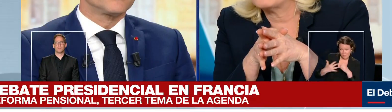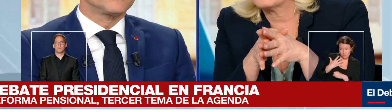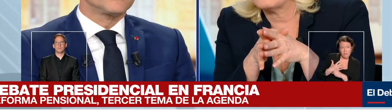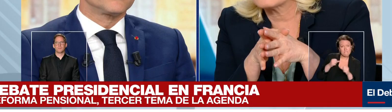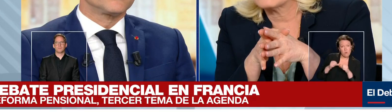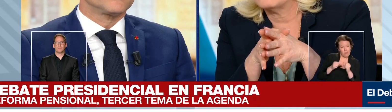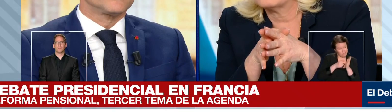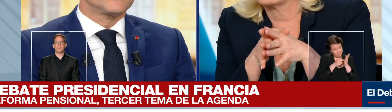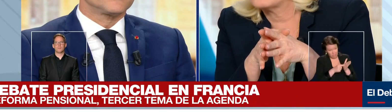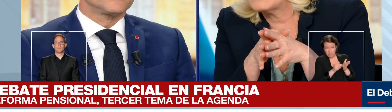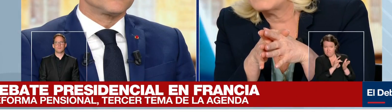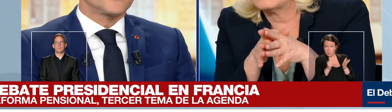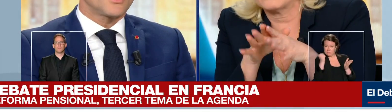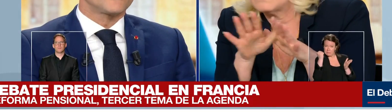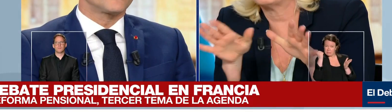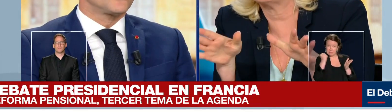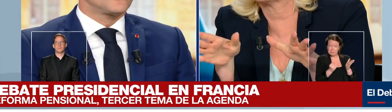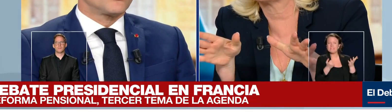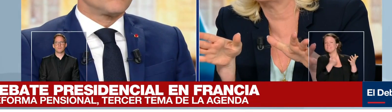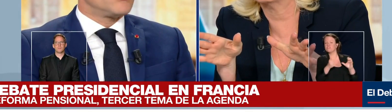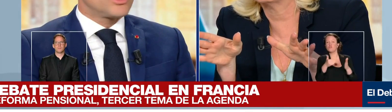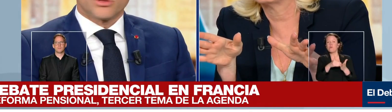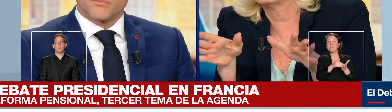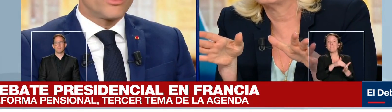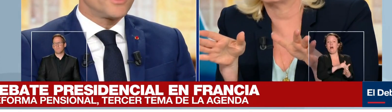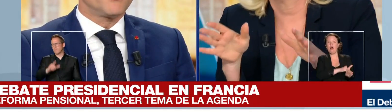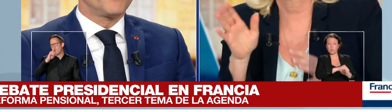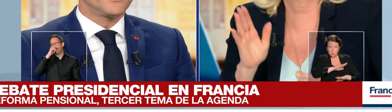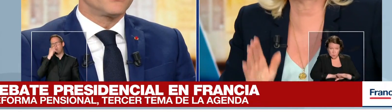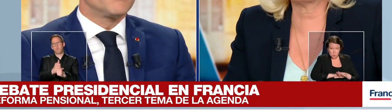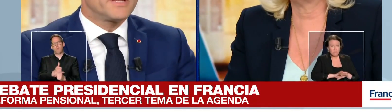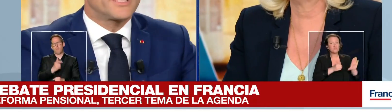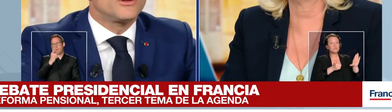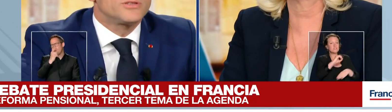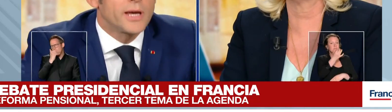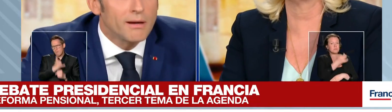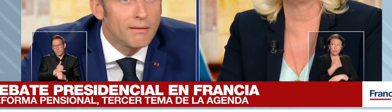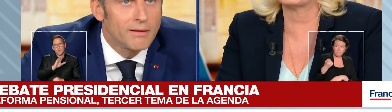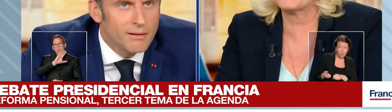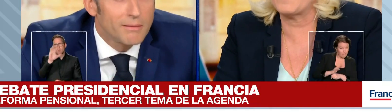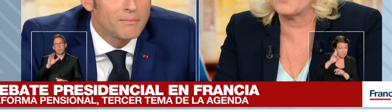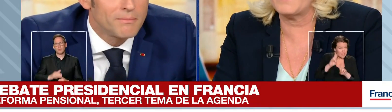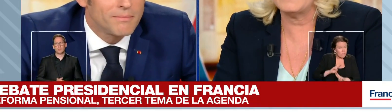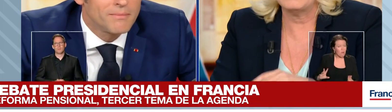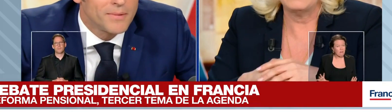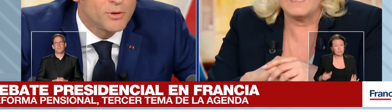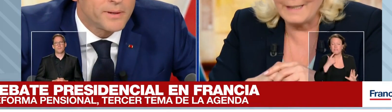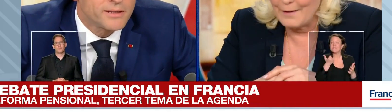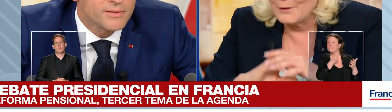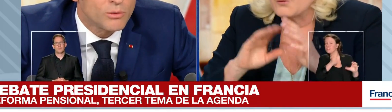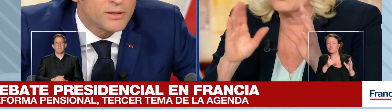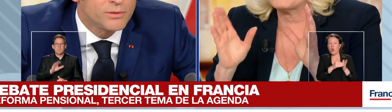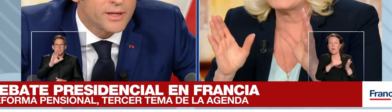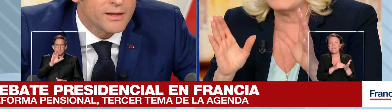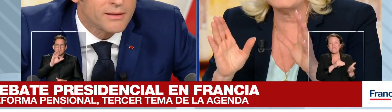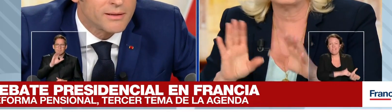presidente que creó 600 mil millones de euros de deuda suplementaria. Pero eso es totalmente falso, señora Le Pen. ¿Cuáles dos tercios? Toda esta